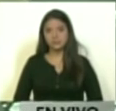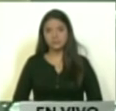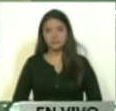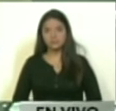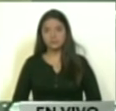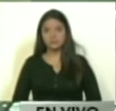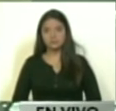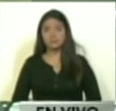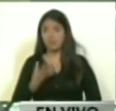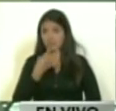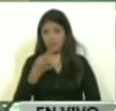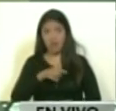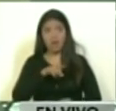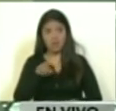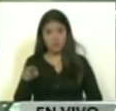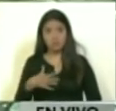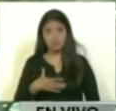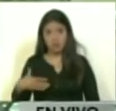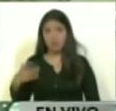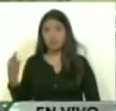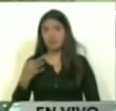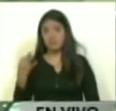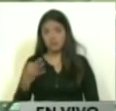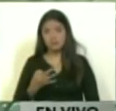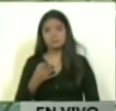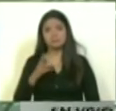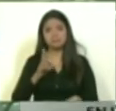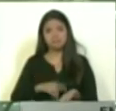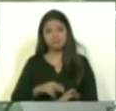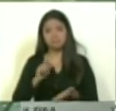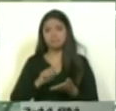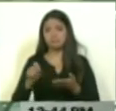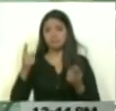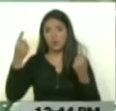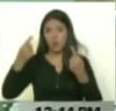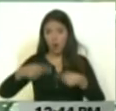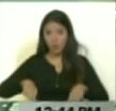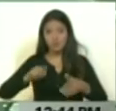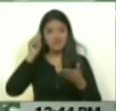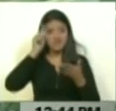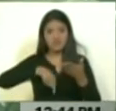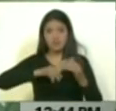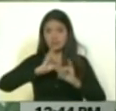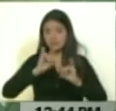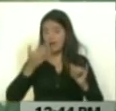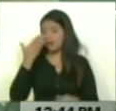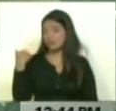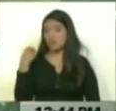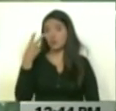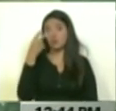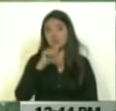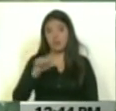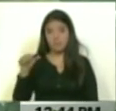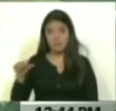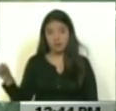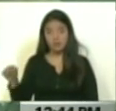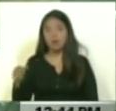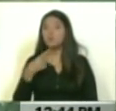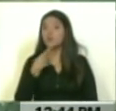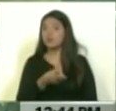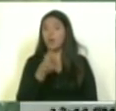si de verdad ellos quieren hacer valer la palabra escrita de los acuerdos firmados hace 2 semanas, Yo le he dicho al doctor